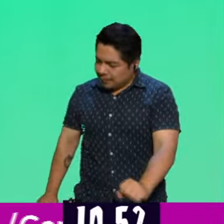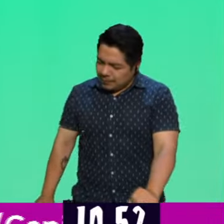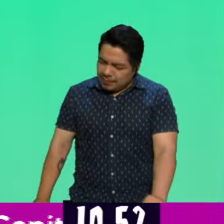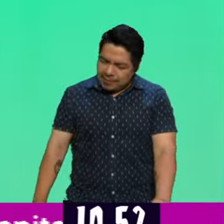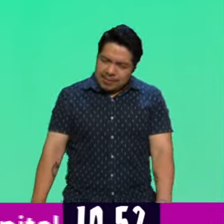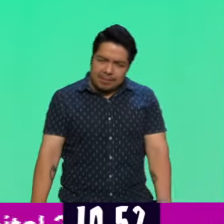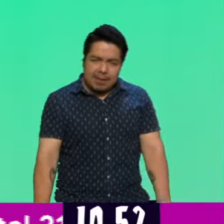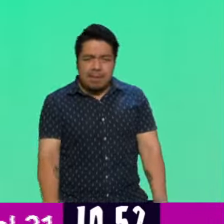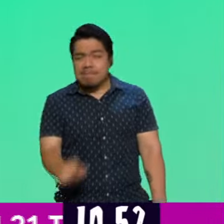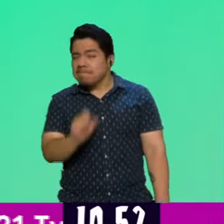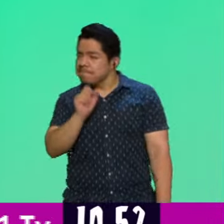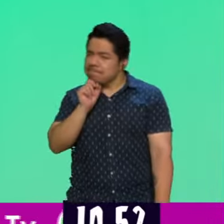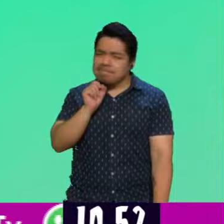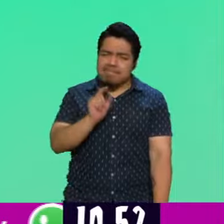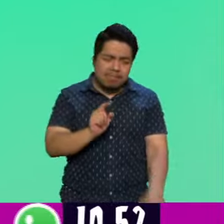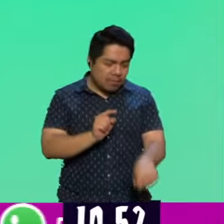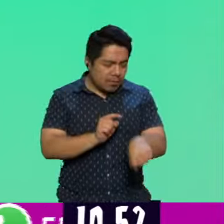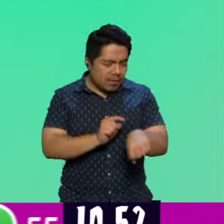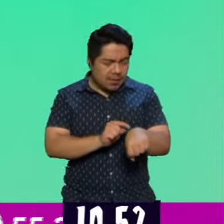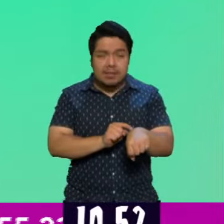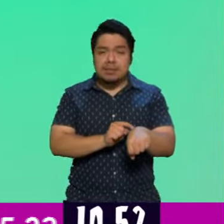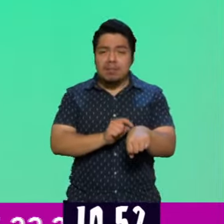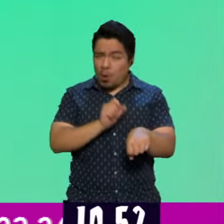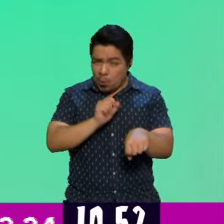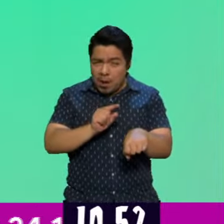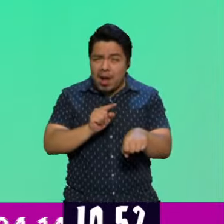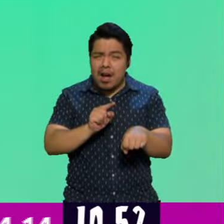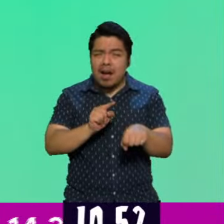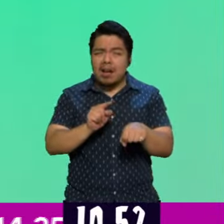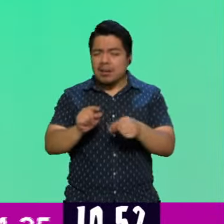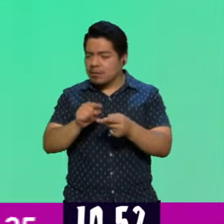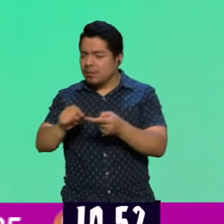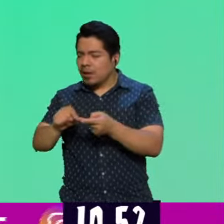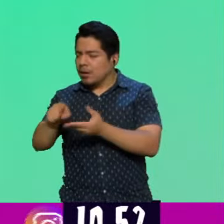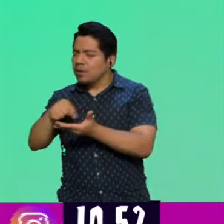La misma hora, el mismo bulevar.